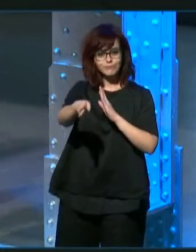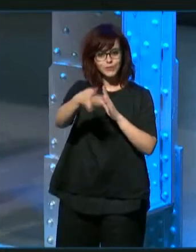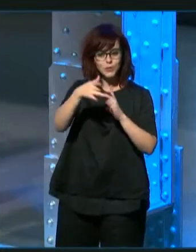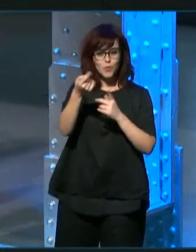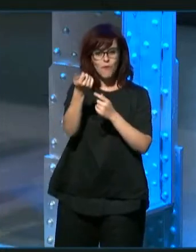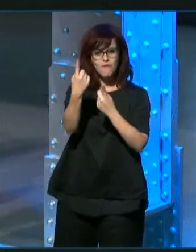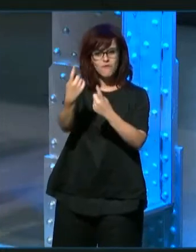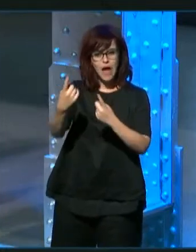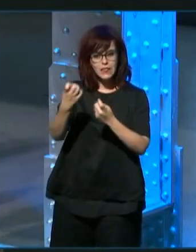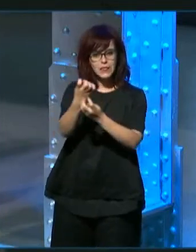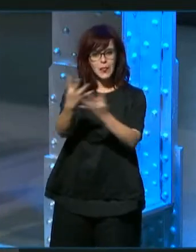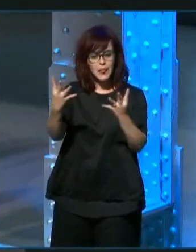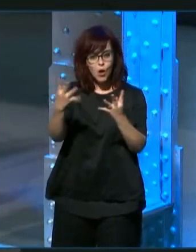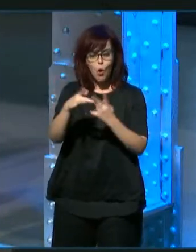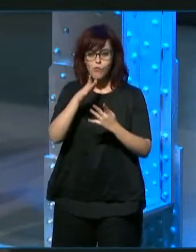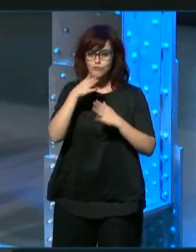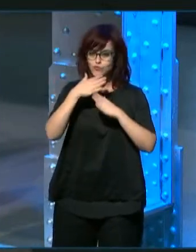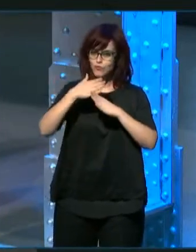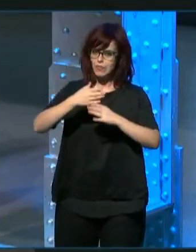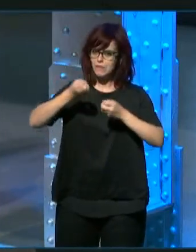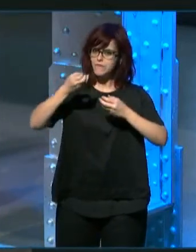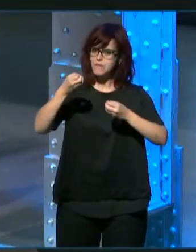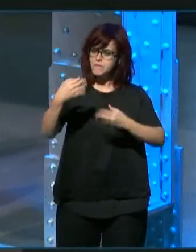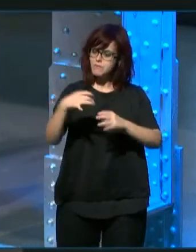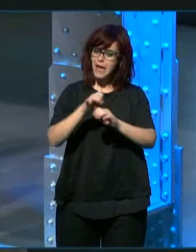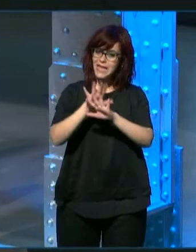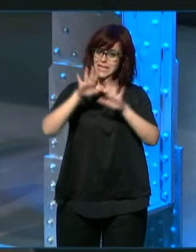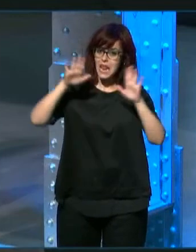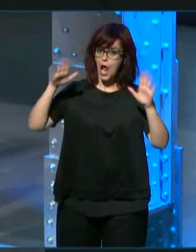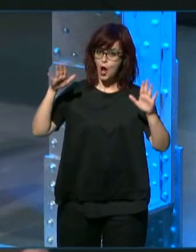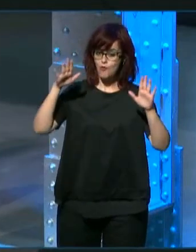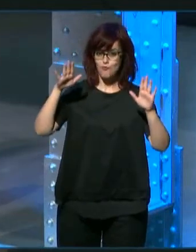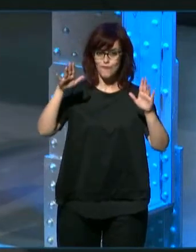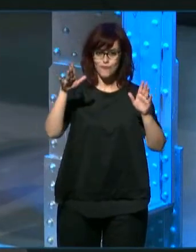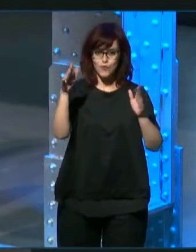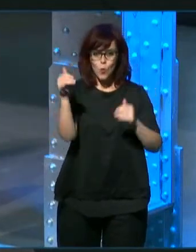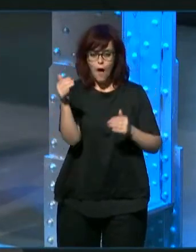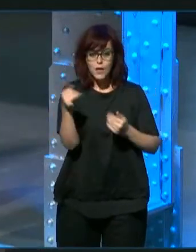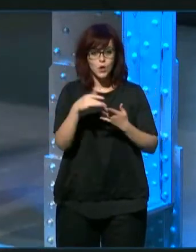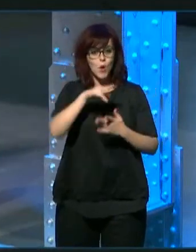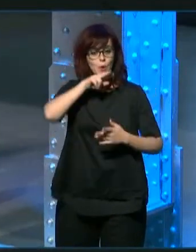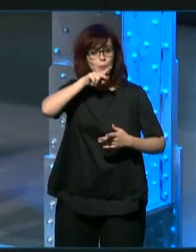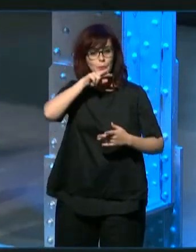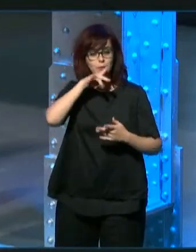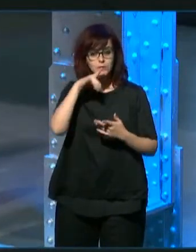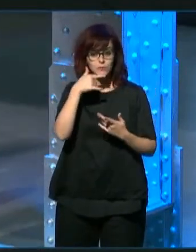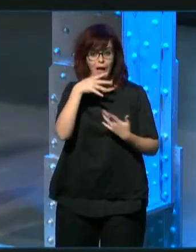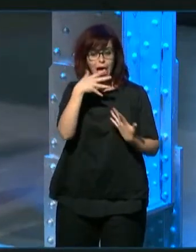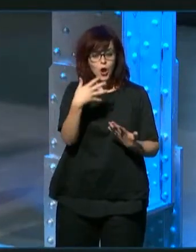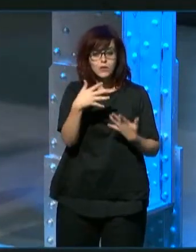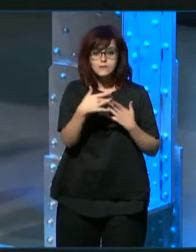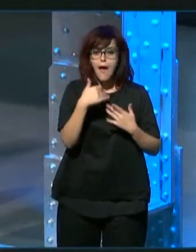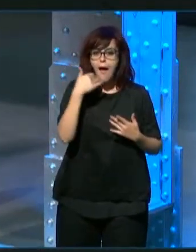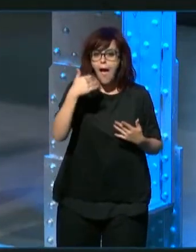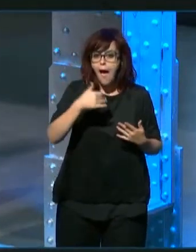bien porque no decimos las cosas con suficiente claridad cuando usamos la palabra en directo, como yo estoy haciendo ahora. Hay algo